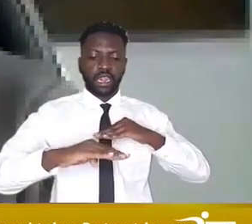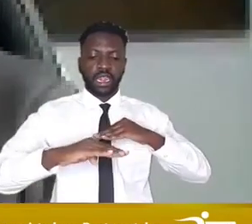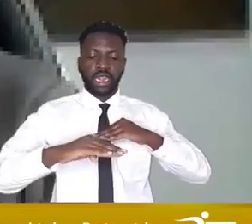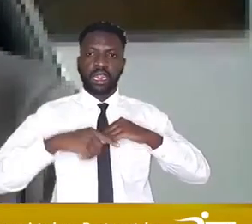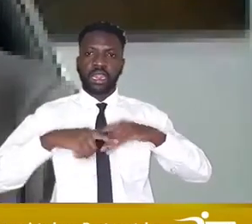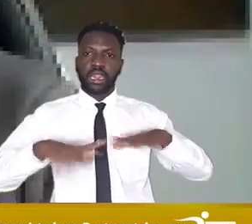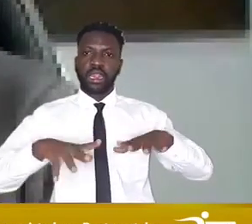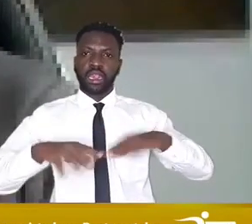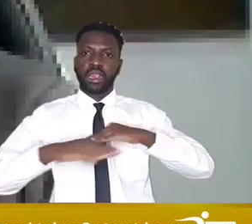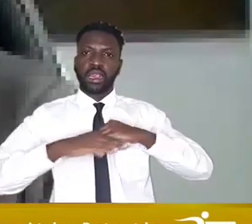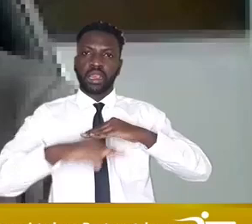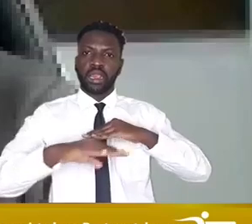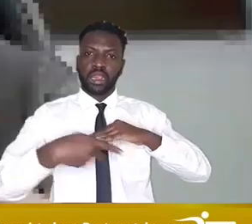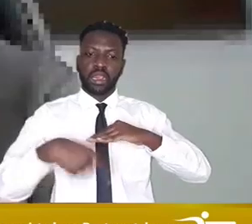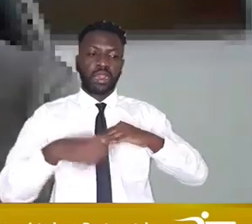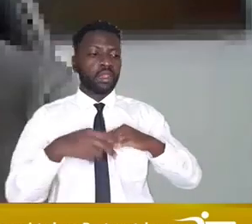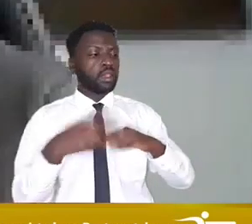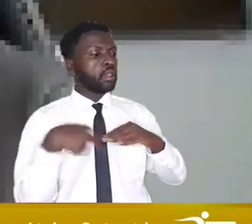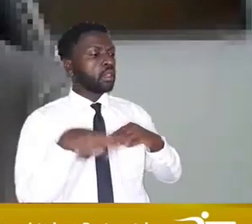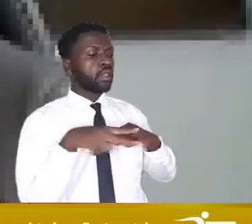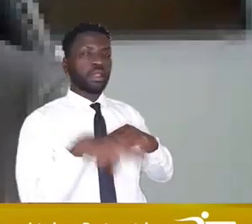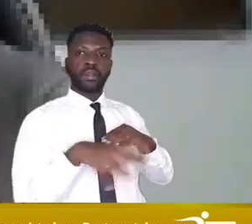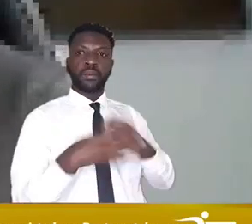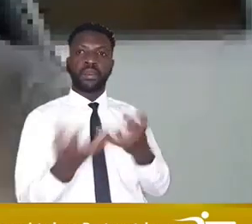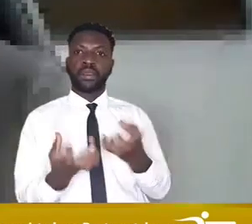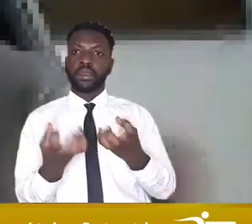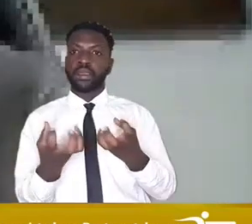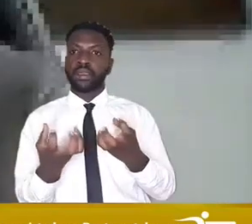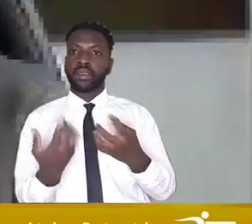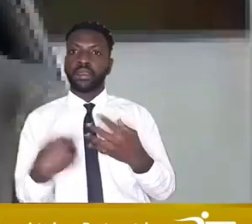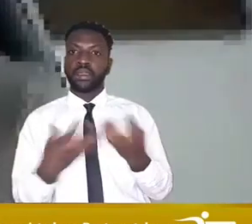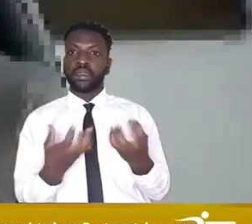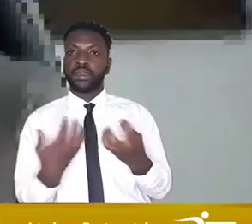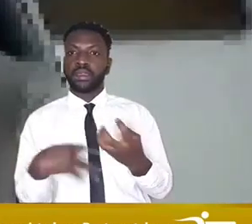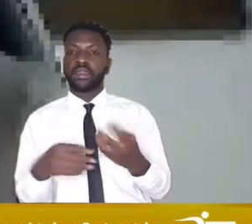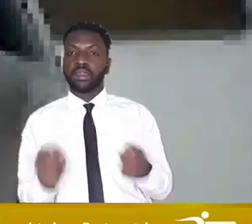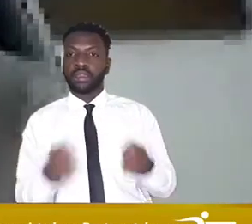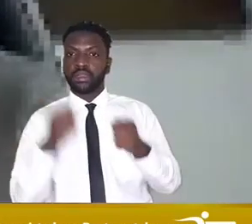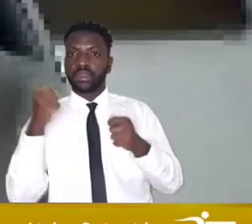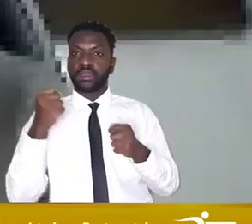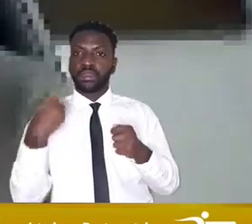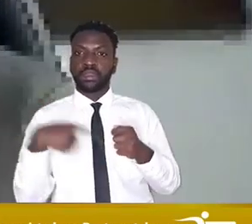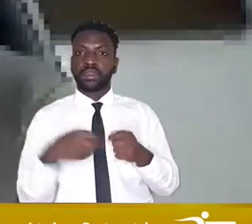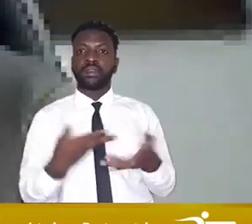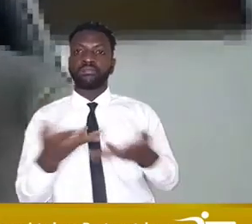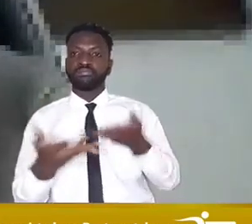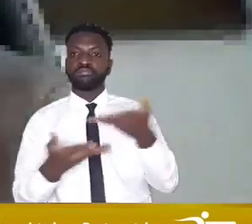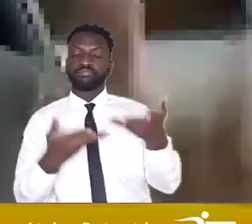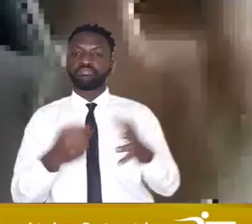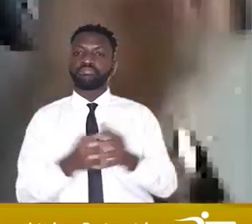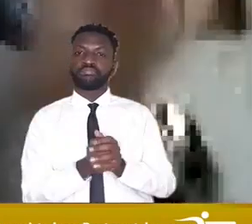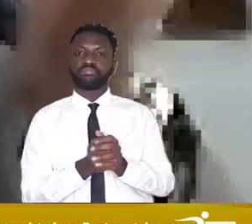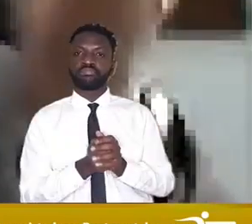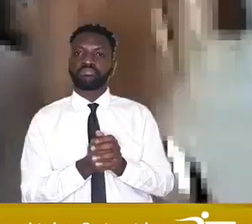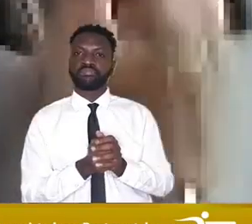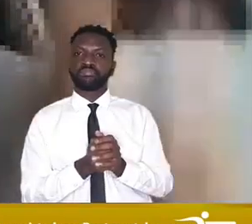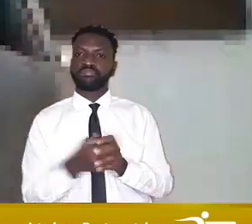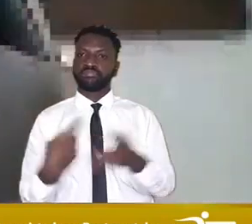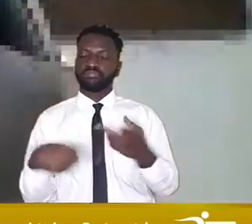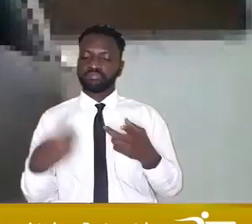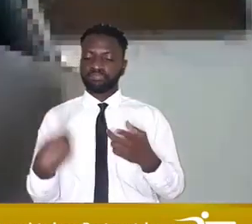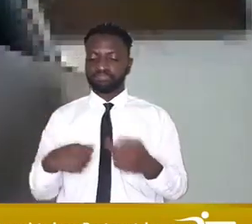precisamente para conseguir lo que queremos conseguir de lo que estamos hablando, es tener una pureza